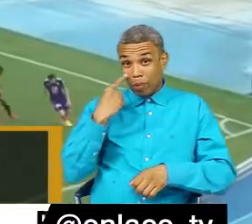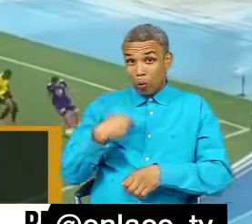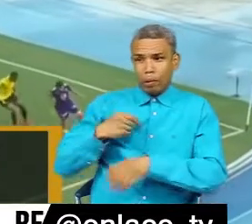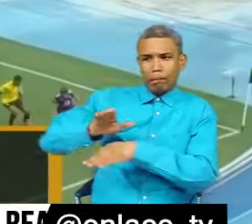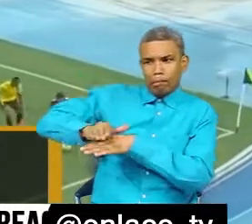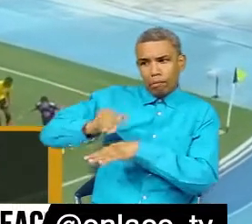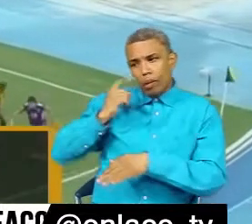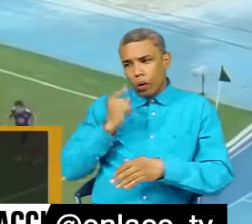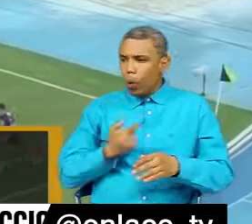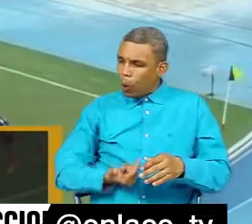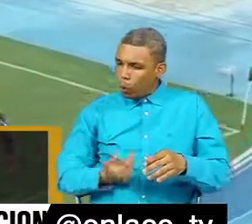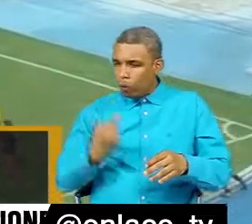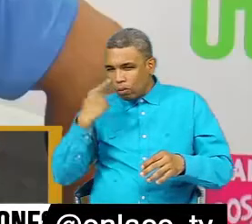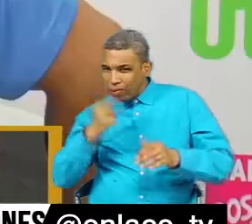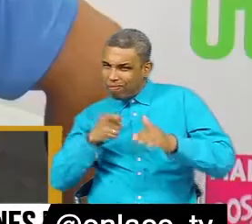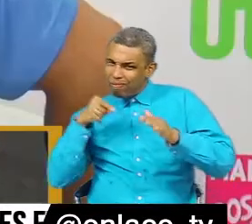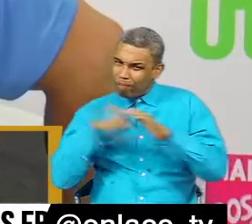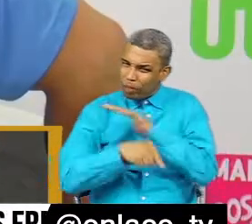importante